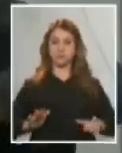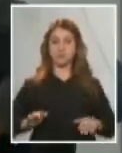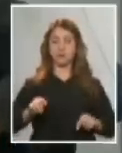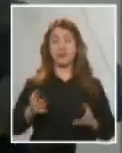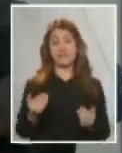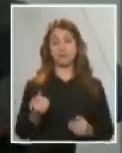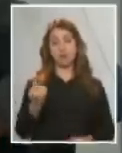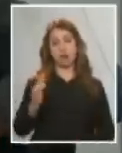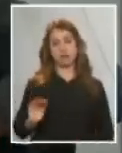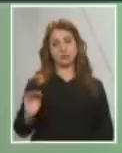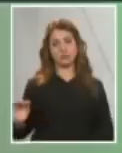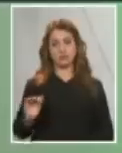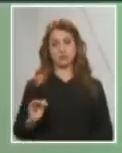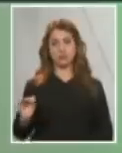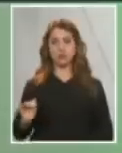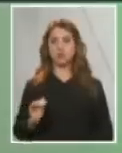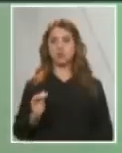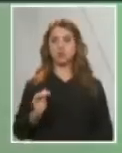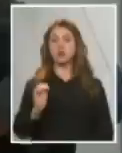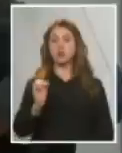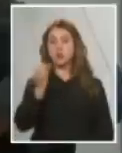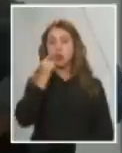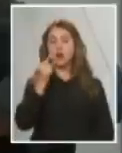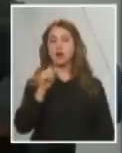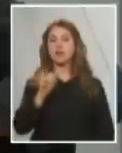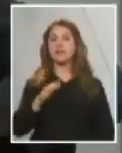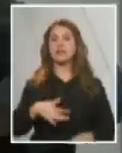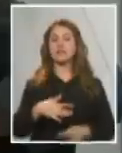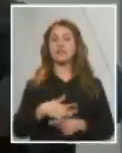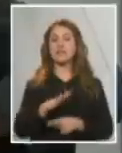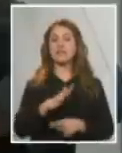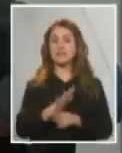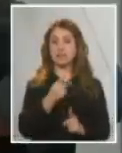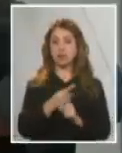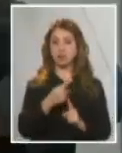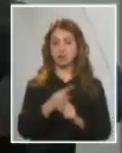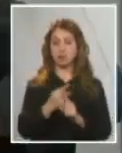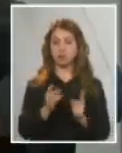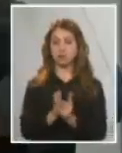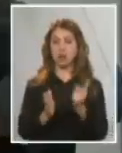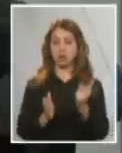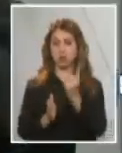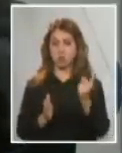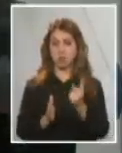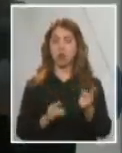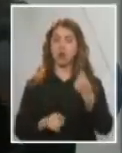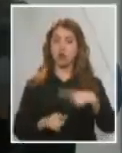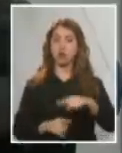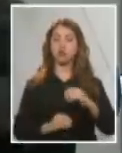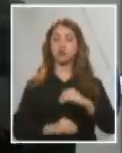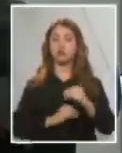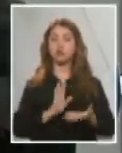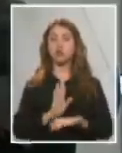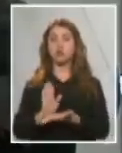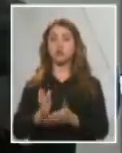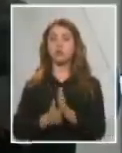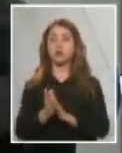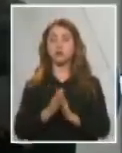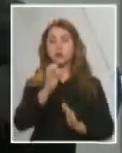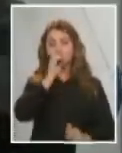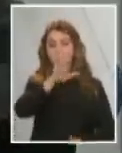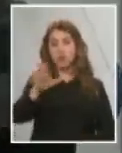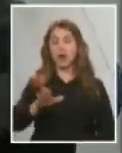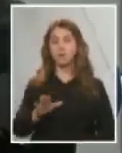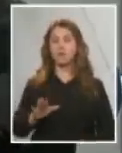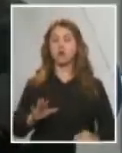a puerta de ello. ¿Cuánta autonomía tiene Lázaro? 15 kilómetros. 15 kilómetros. Y aparte, otros productos, como por ejemplo para el campo, una